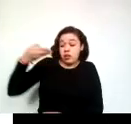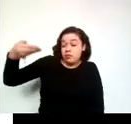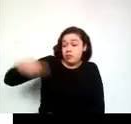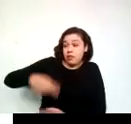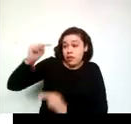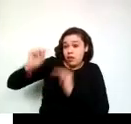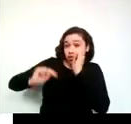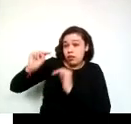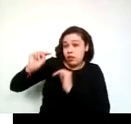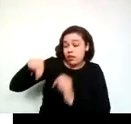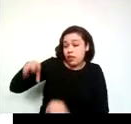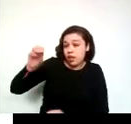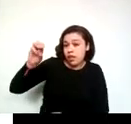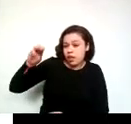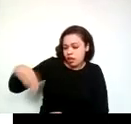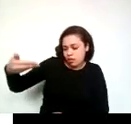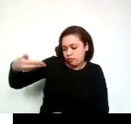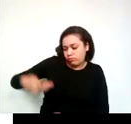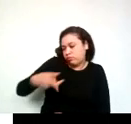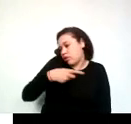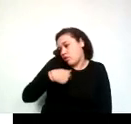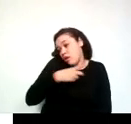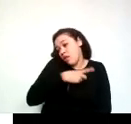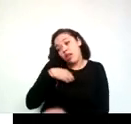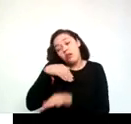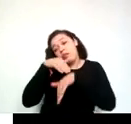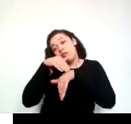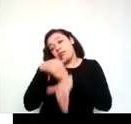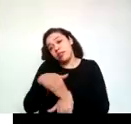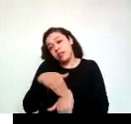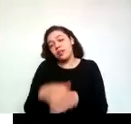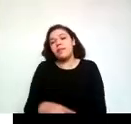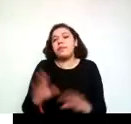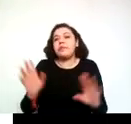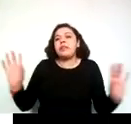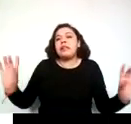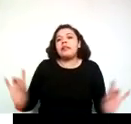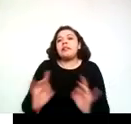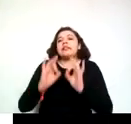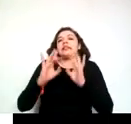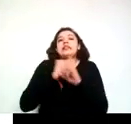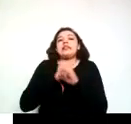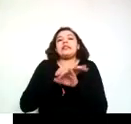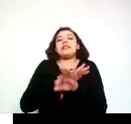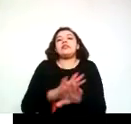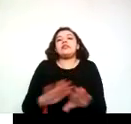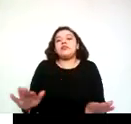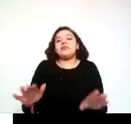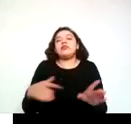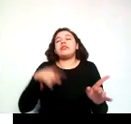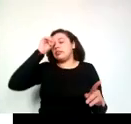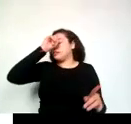la norma o nos está dando la norma en específico y de repente entre tanta información se puede volver complicado